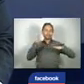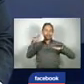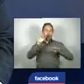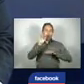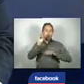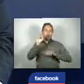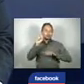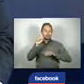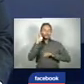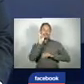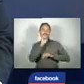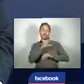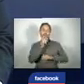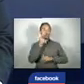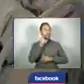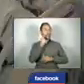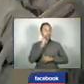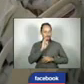preocupante.